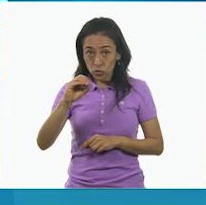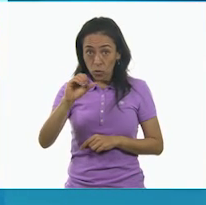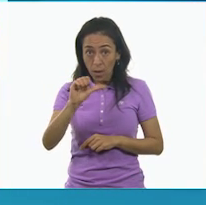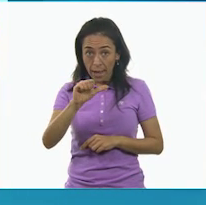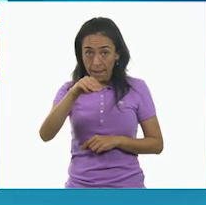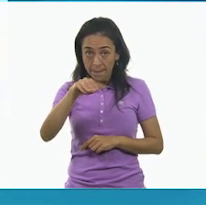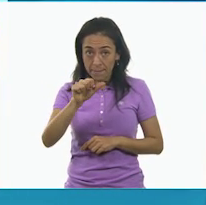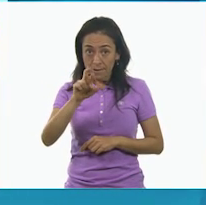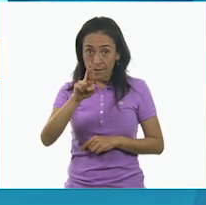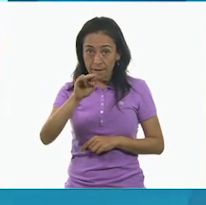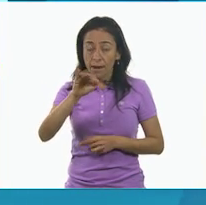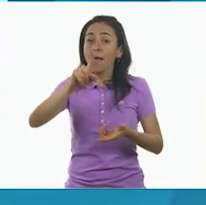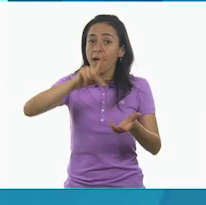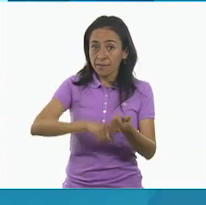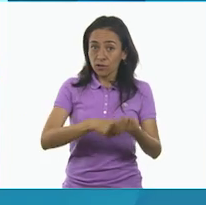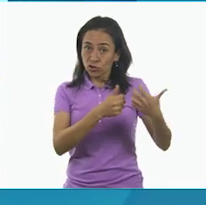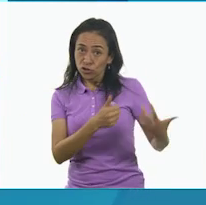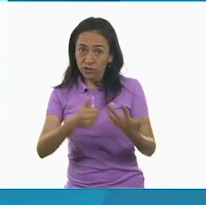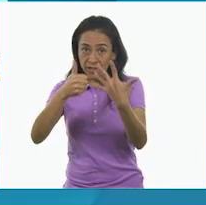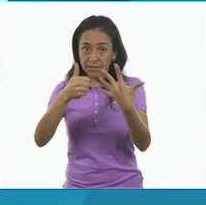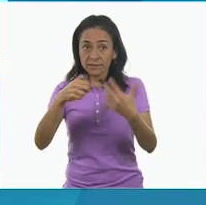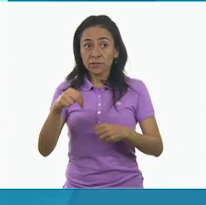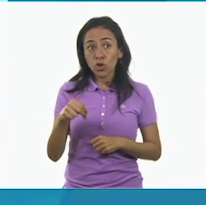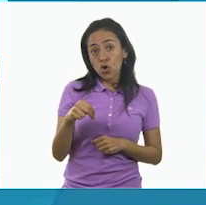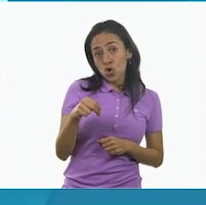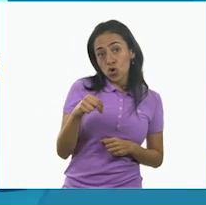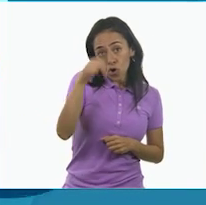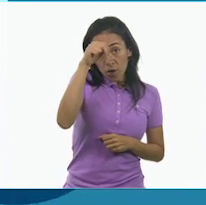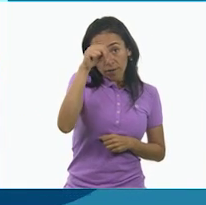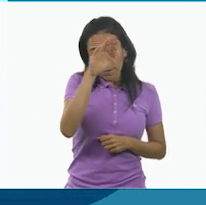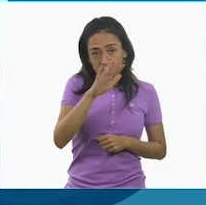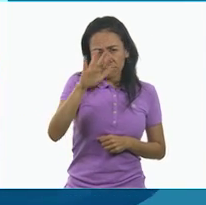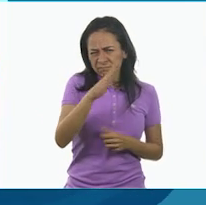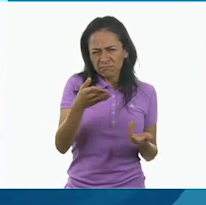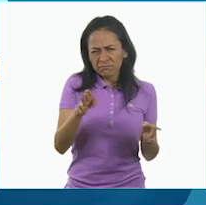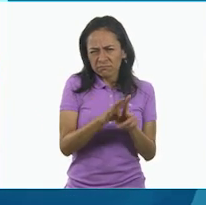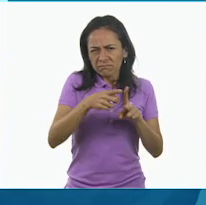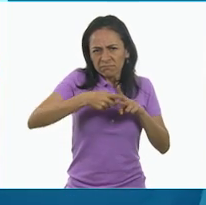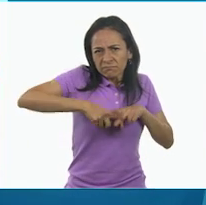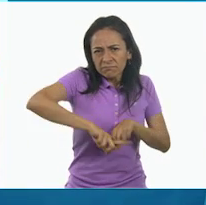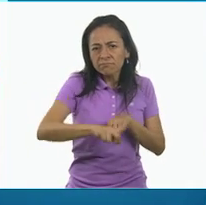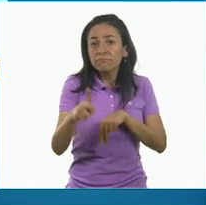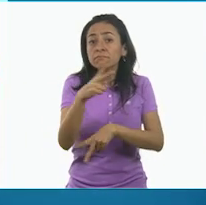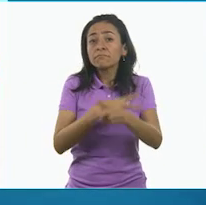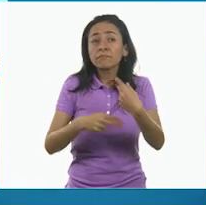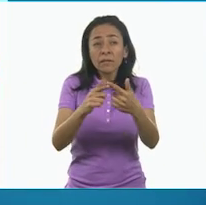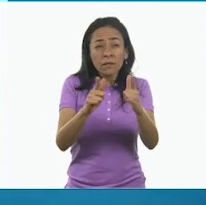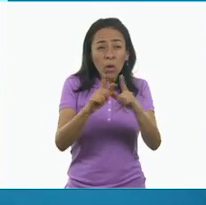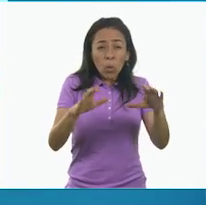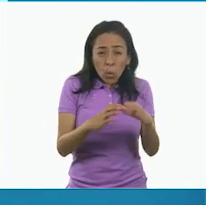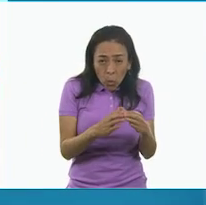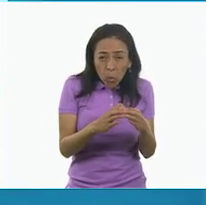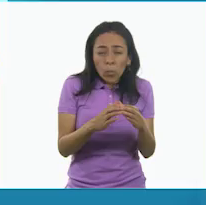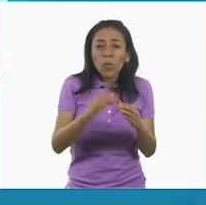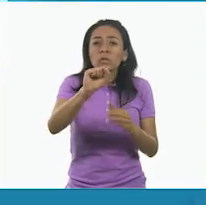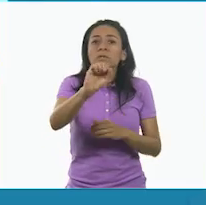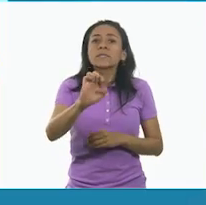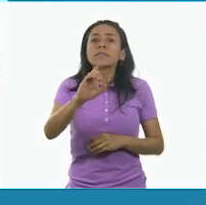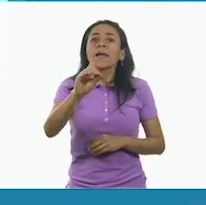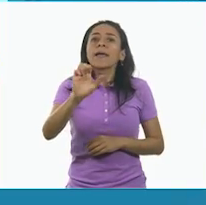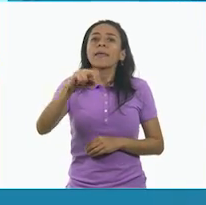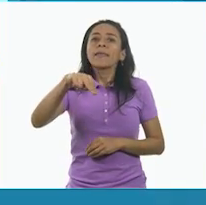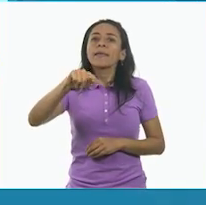culturales. Norte. Se desarrolló a partir de la presencia de grupos sedentarios, con una